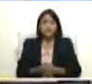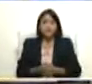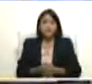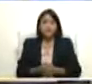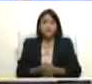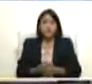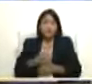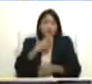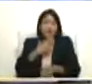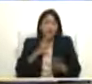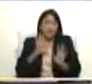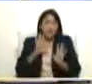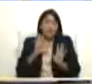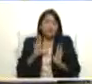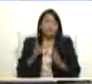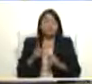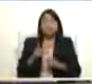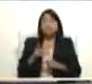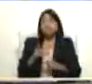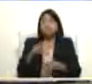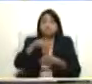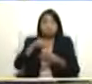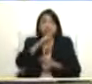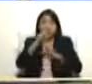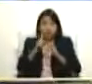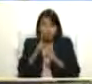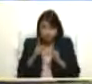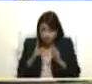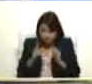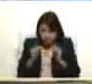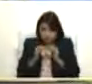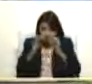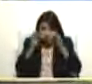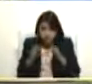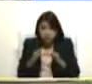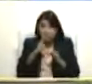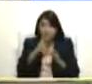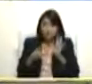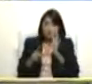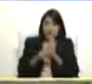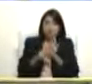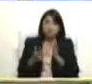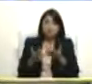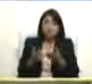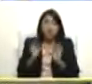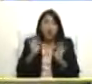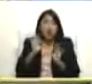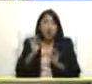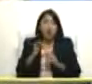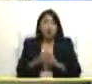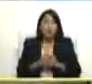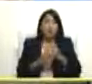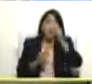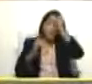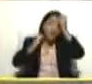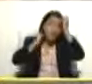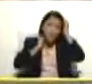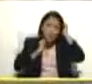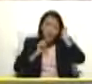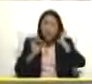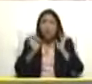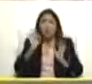si fuera cierto que no son vinculantes los referéndums consultivos, doctor William Saad Jalabi, doctora Gladys